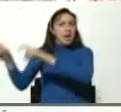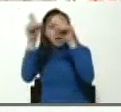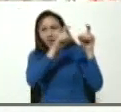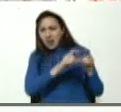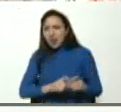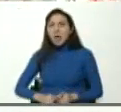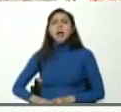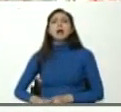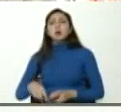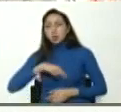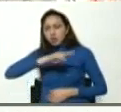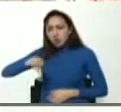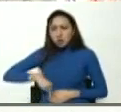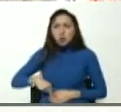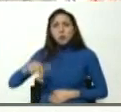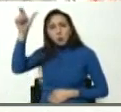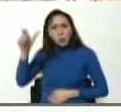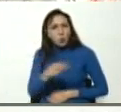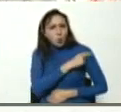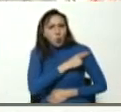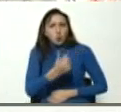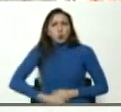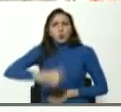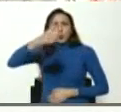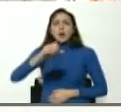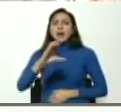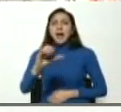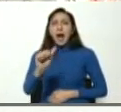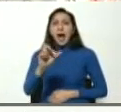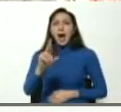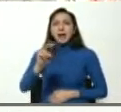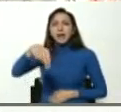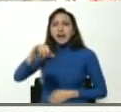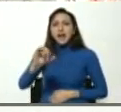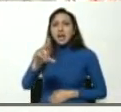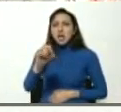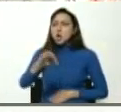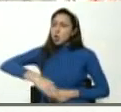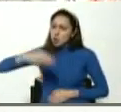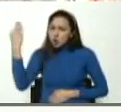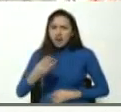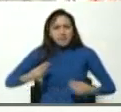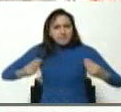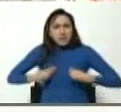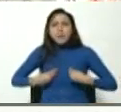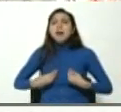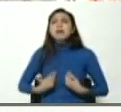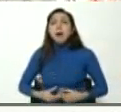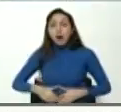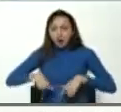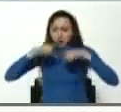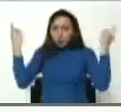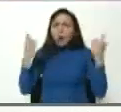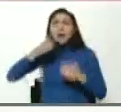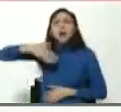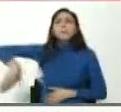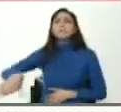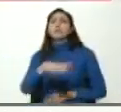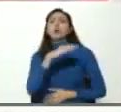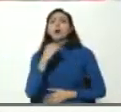de nuestro general en jefe garcía carneiro que viva para siempre el pueblo de la guaira